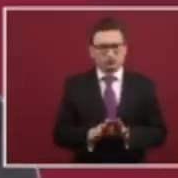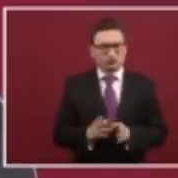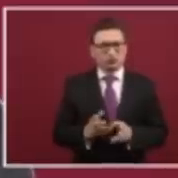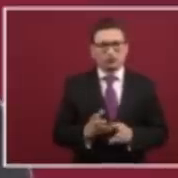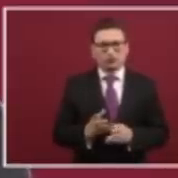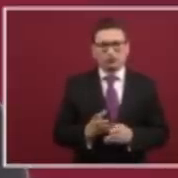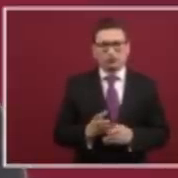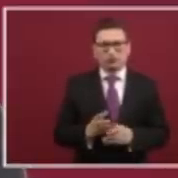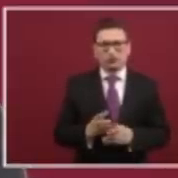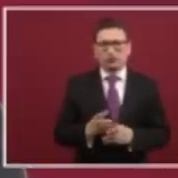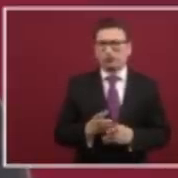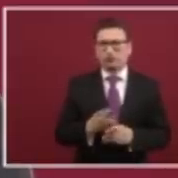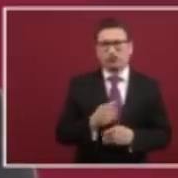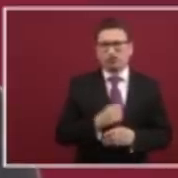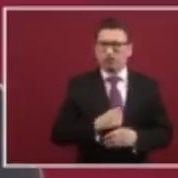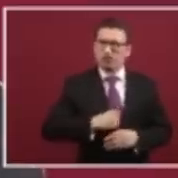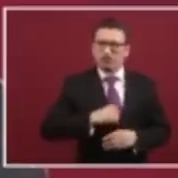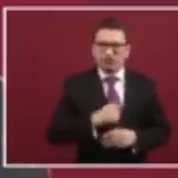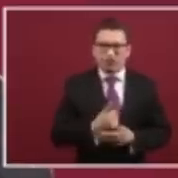actuar con influyentismo,